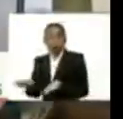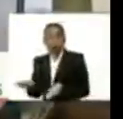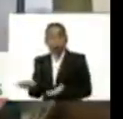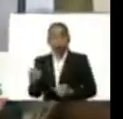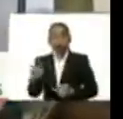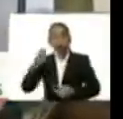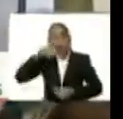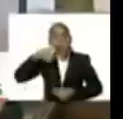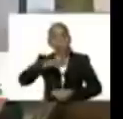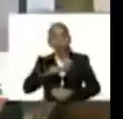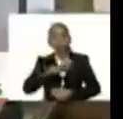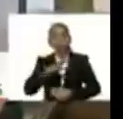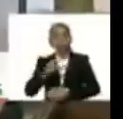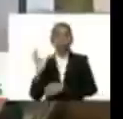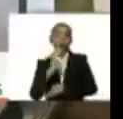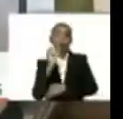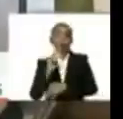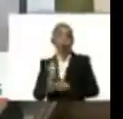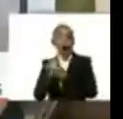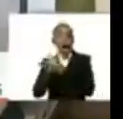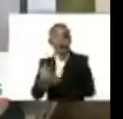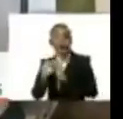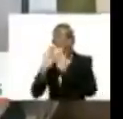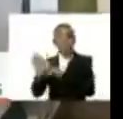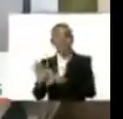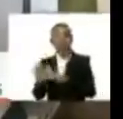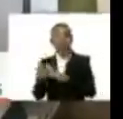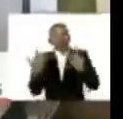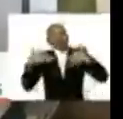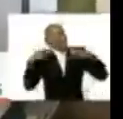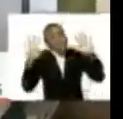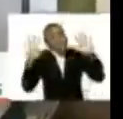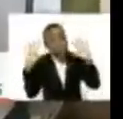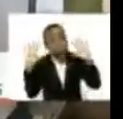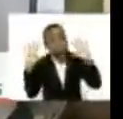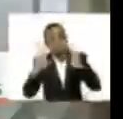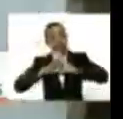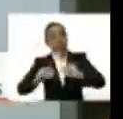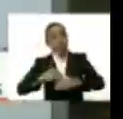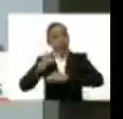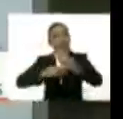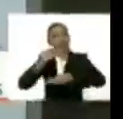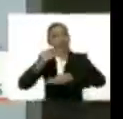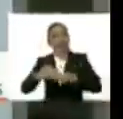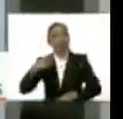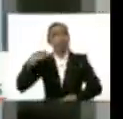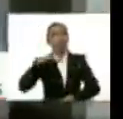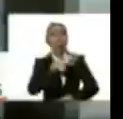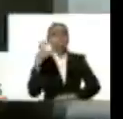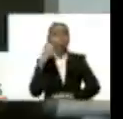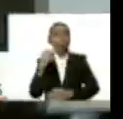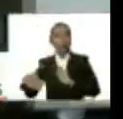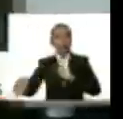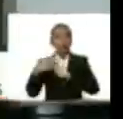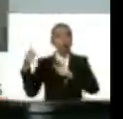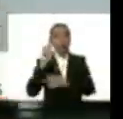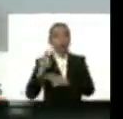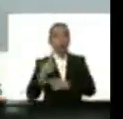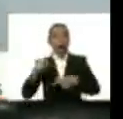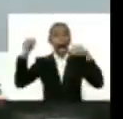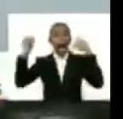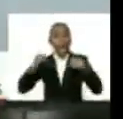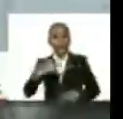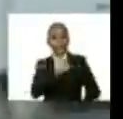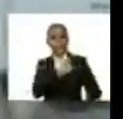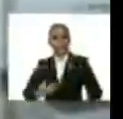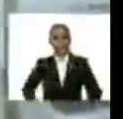de Colombia. A pesar de todo lo que hace Iván Duque contra Venezuela, aquí está el presidente